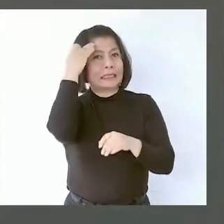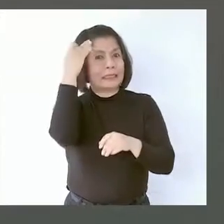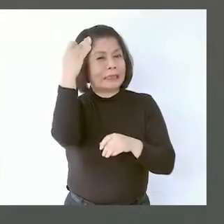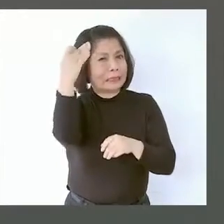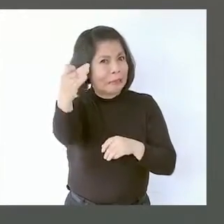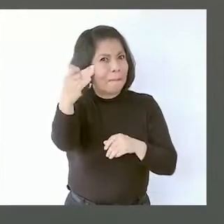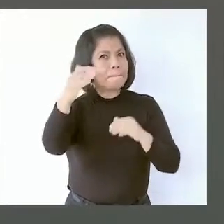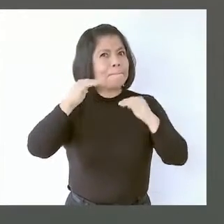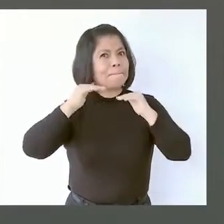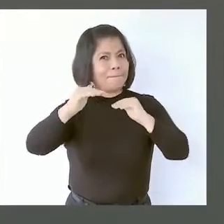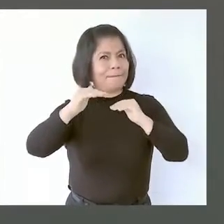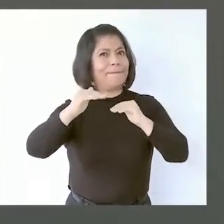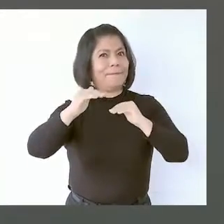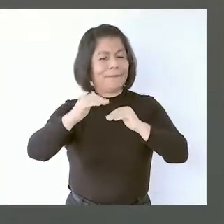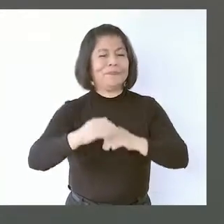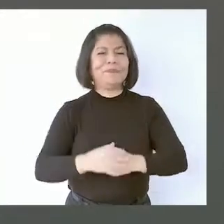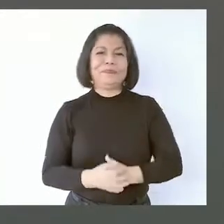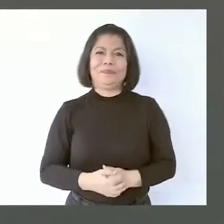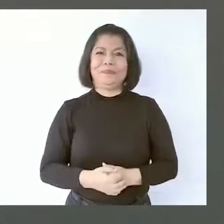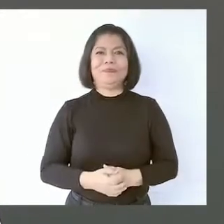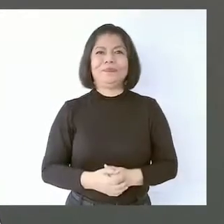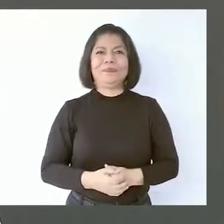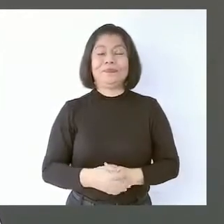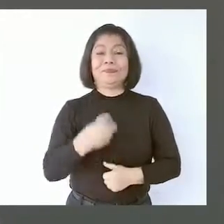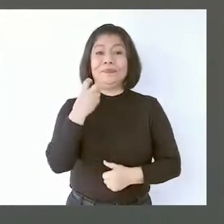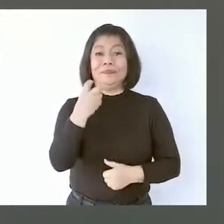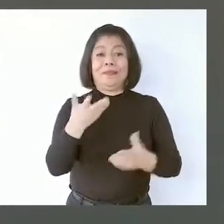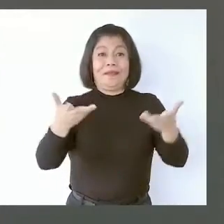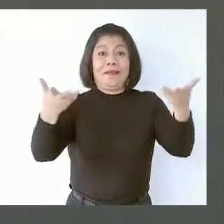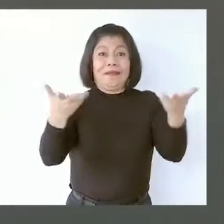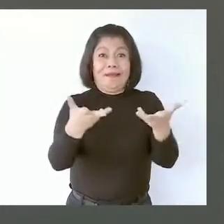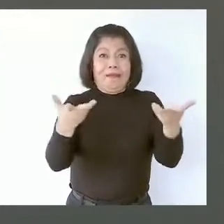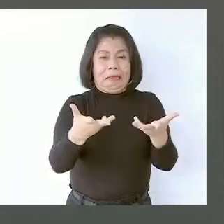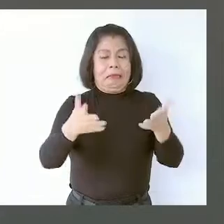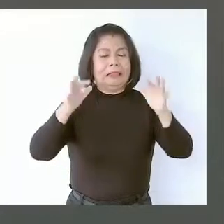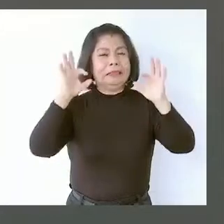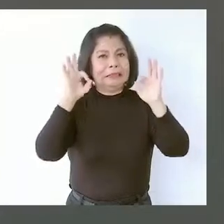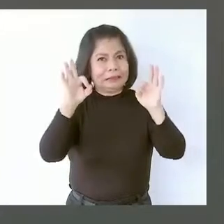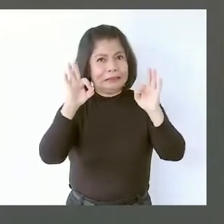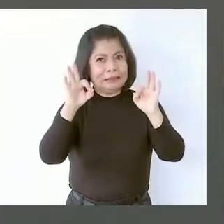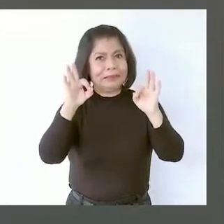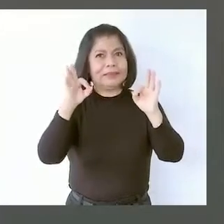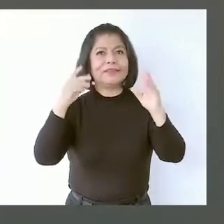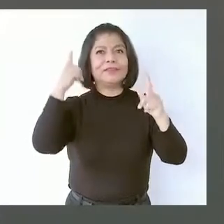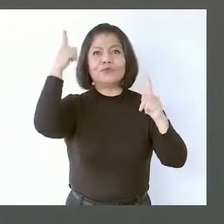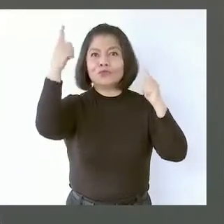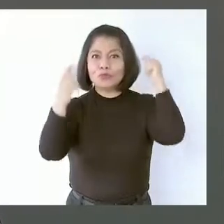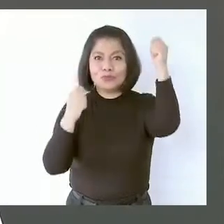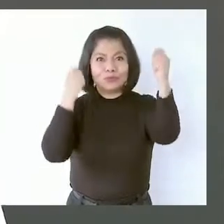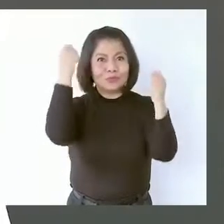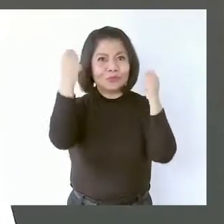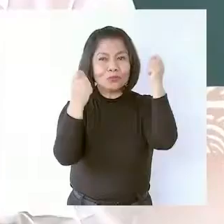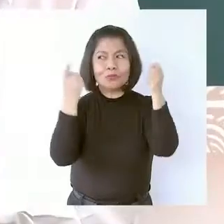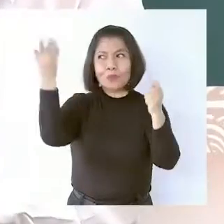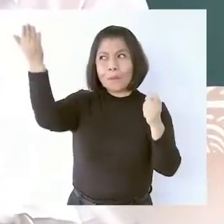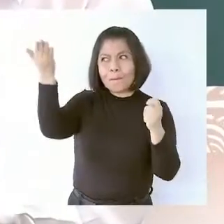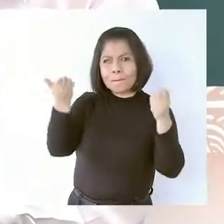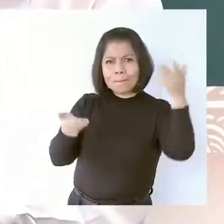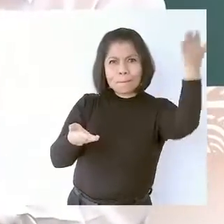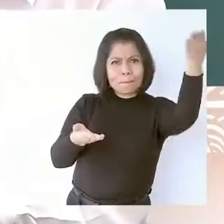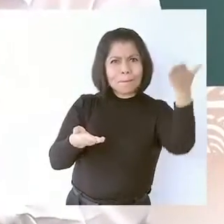muy buena. No se va a afectar al turismo, muy